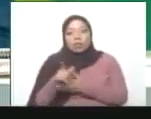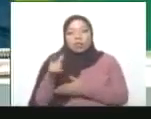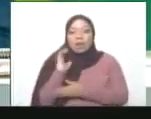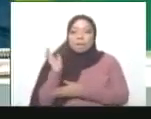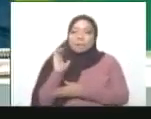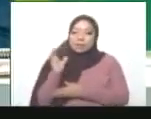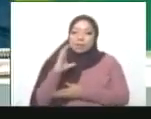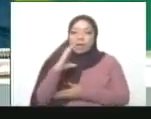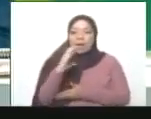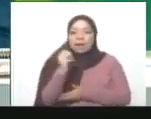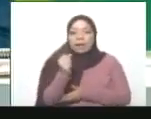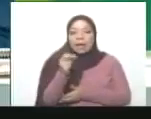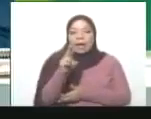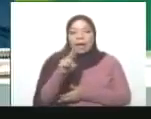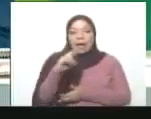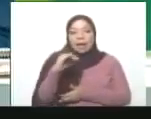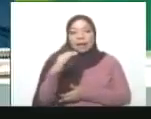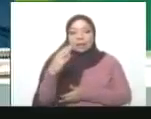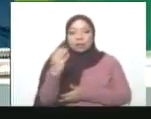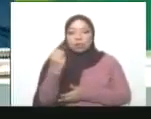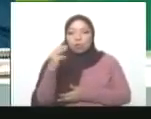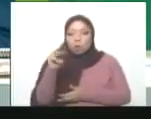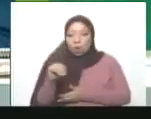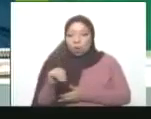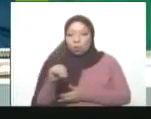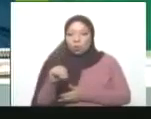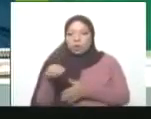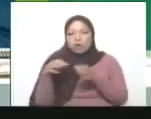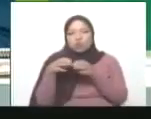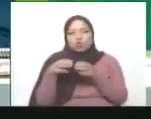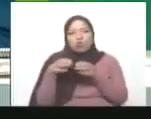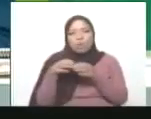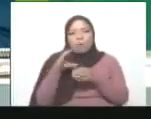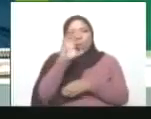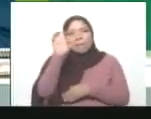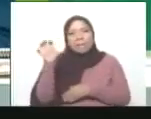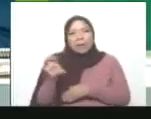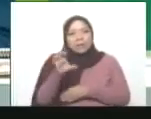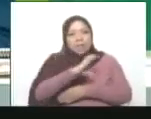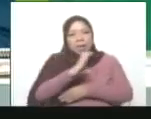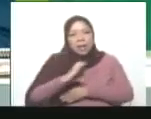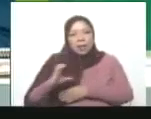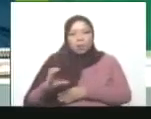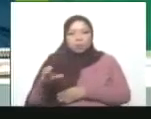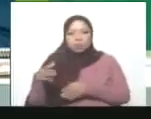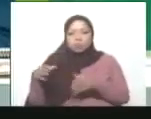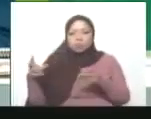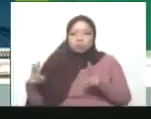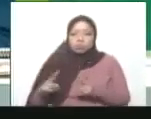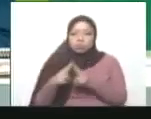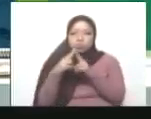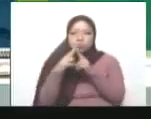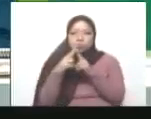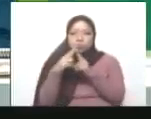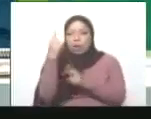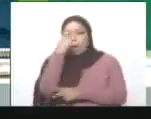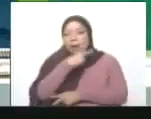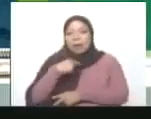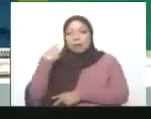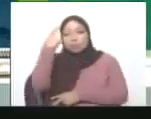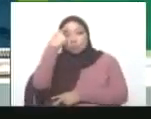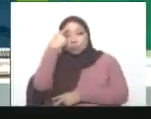al presidente de caricón estoy a la orden para una reunión cara a cara Face to Face